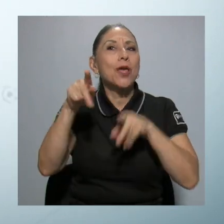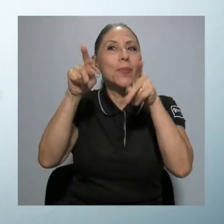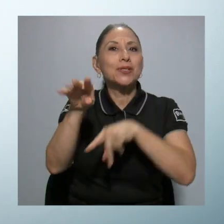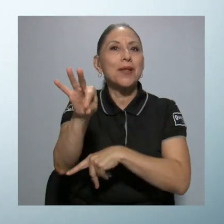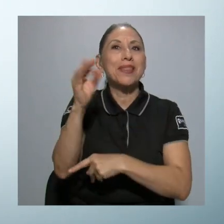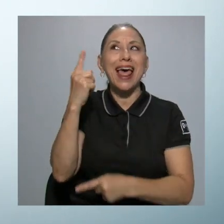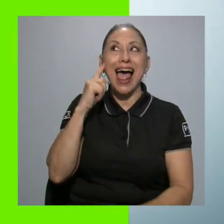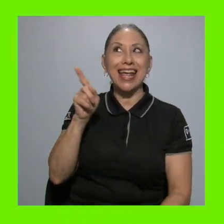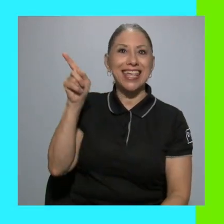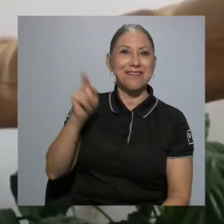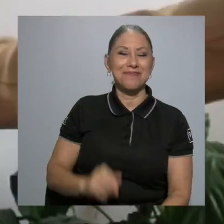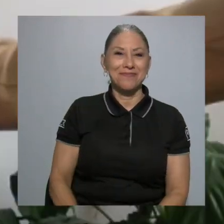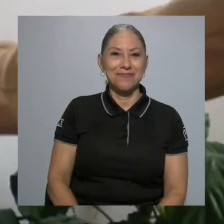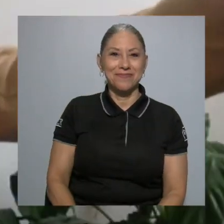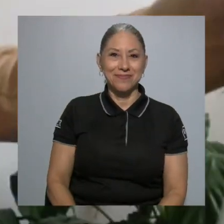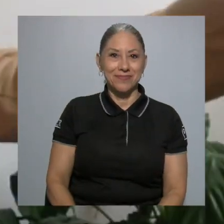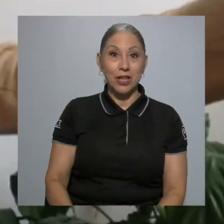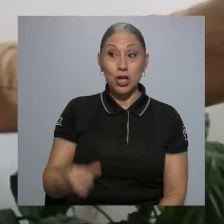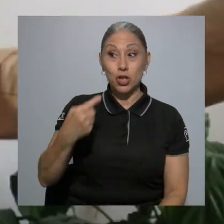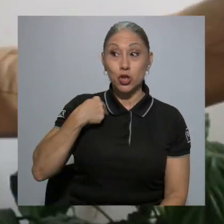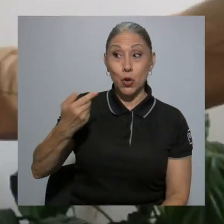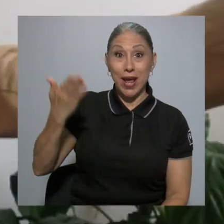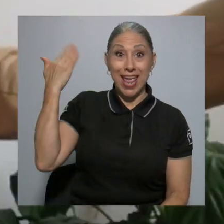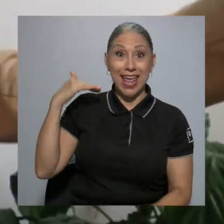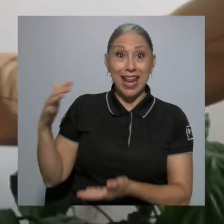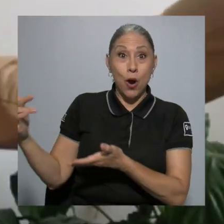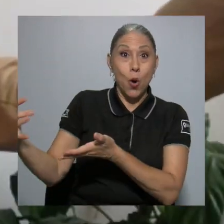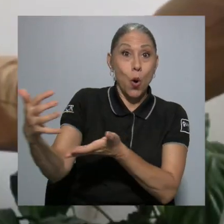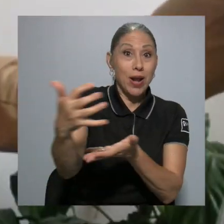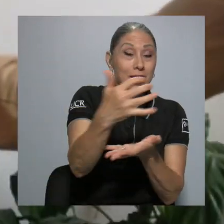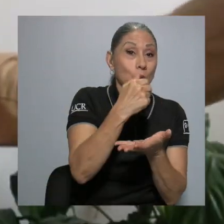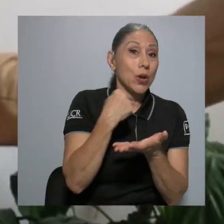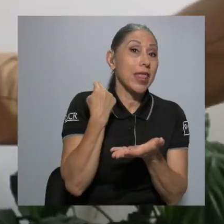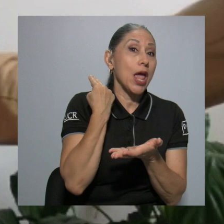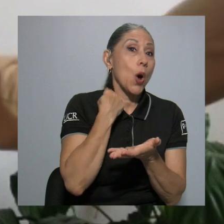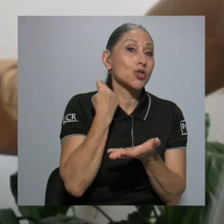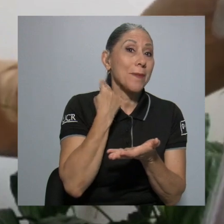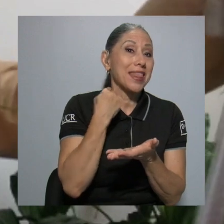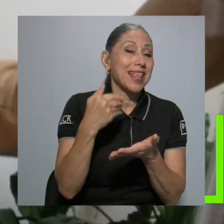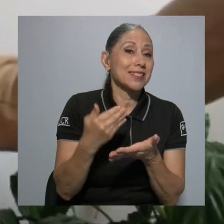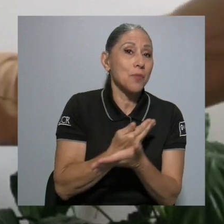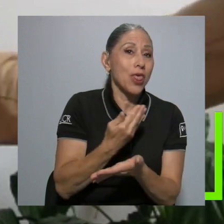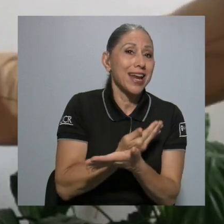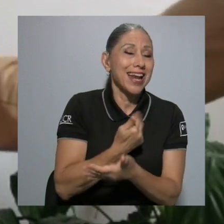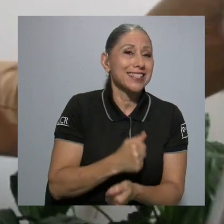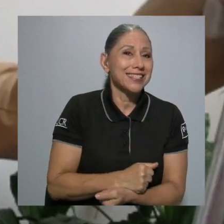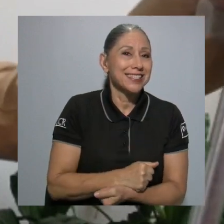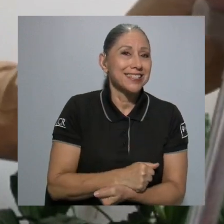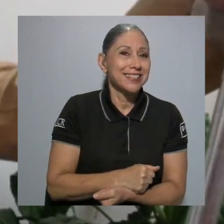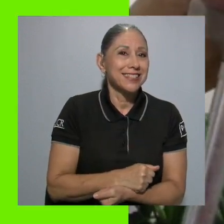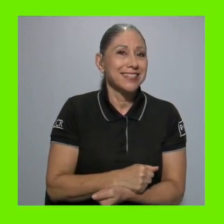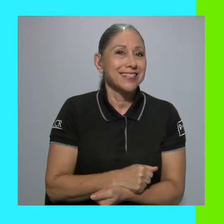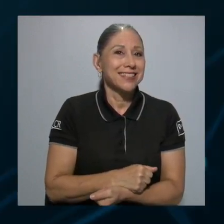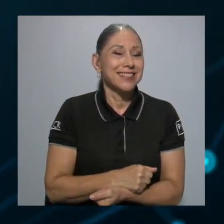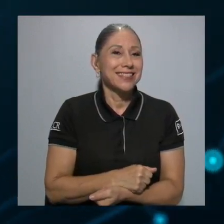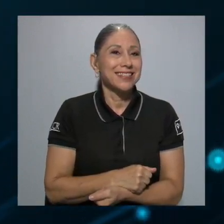aquí. Yo era un colector de osamentas modernas.